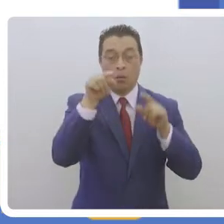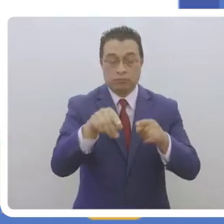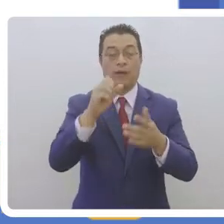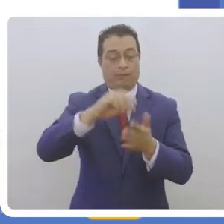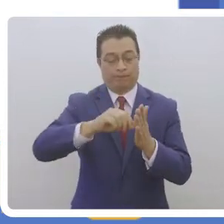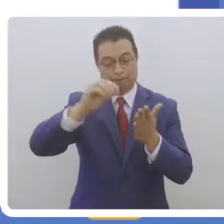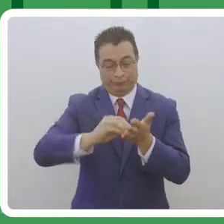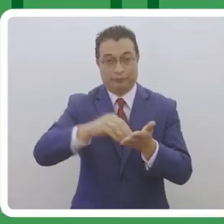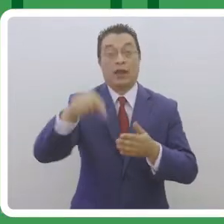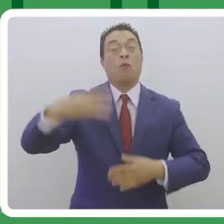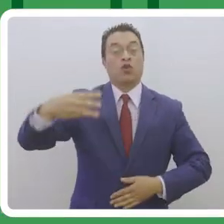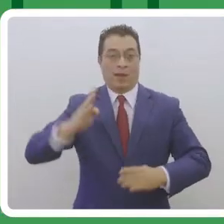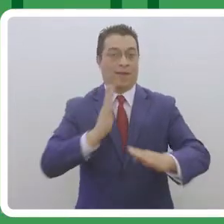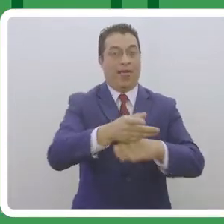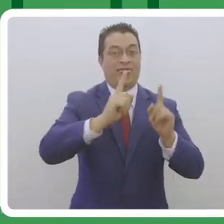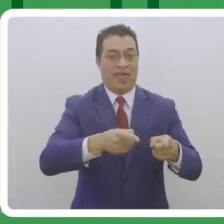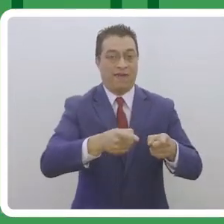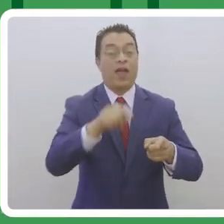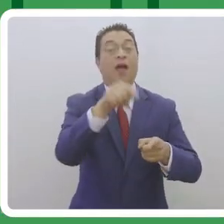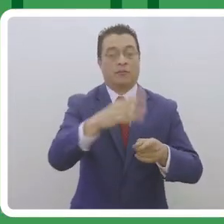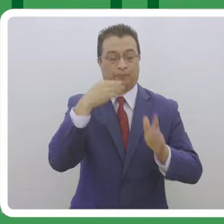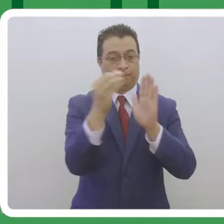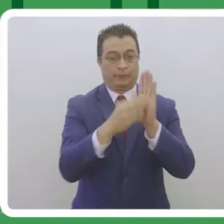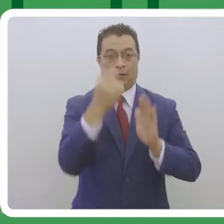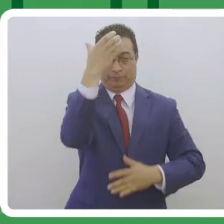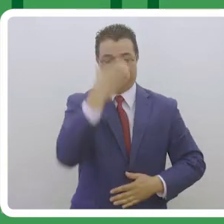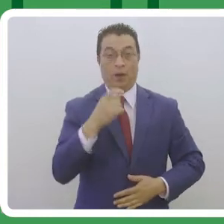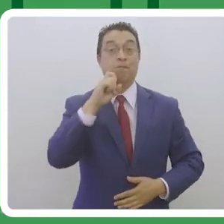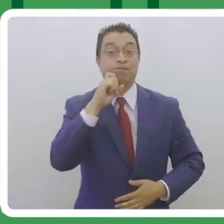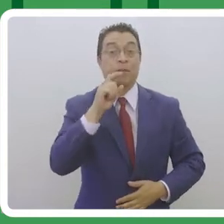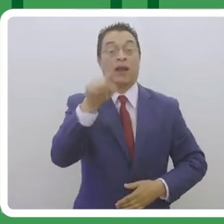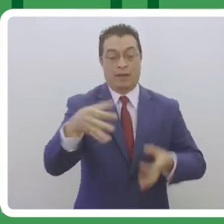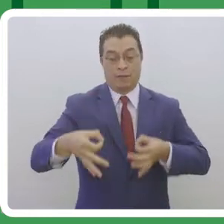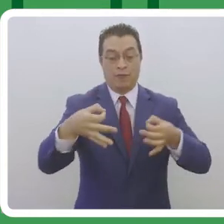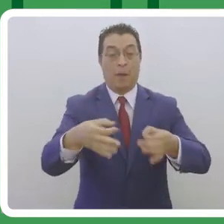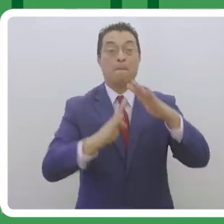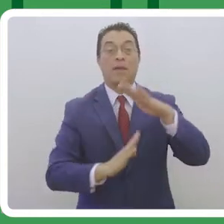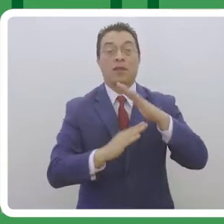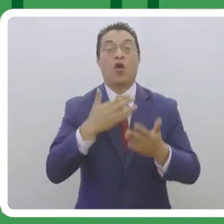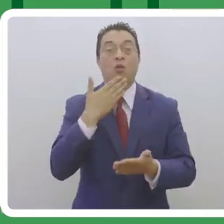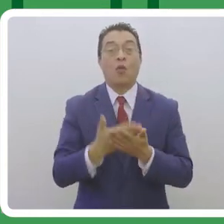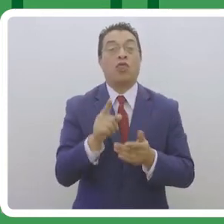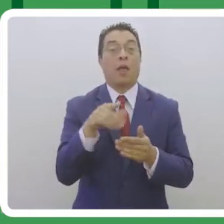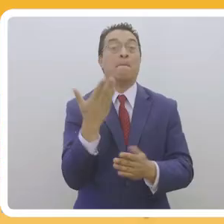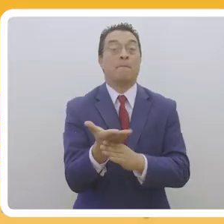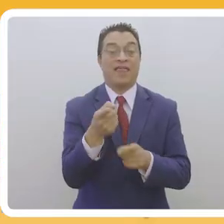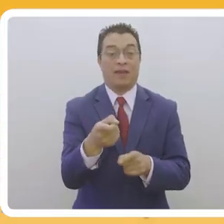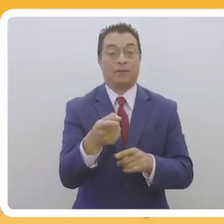finalizar tu trámite aquí, en el municipio, a fin de acreditar identidad y presentar los documentos pendientes cuando